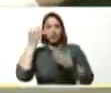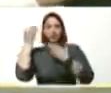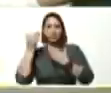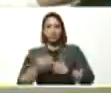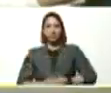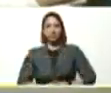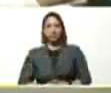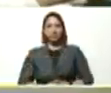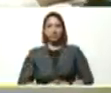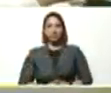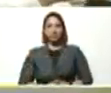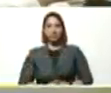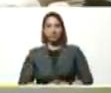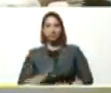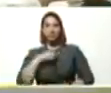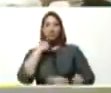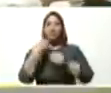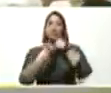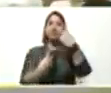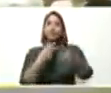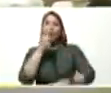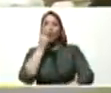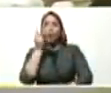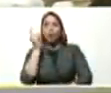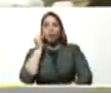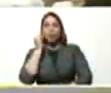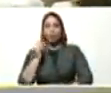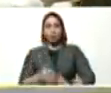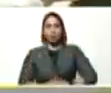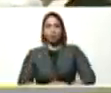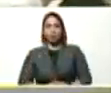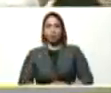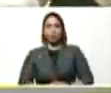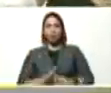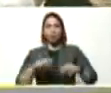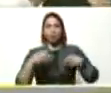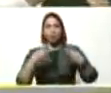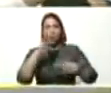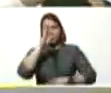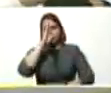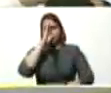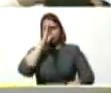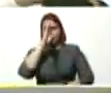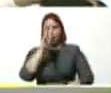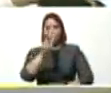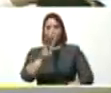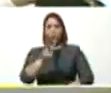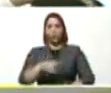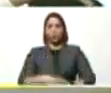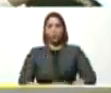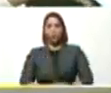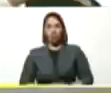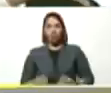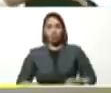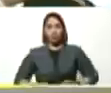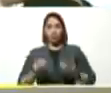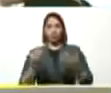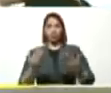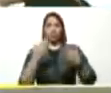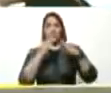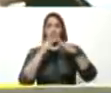Allá está con voceros del urbanismo, Nueva Barinas 2. Allá vamos a entregar la